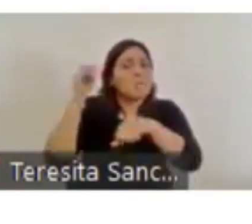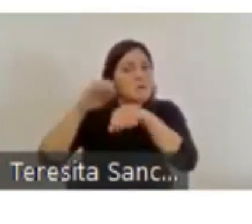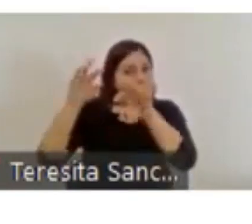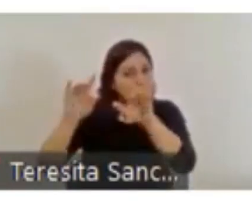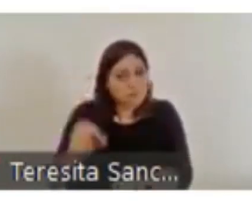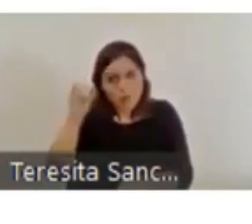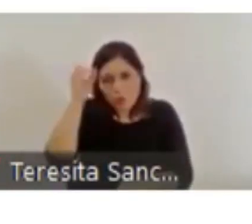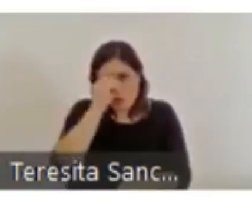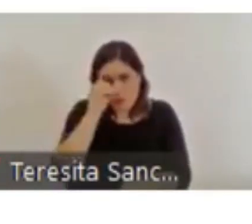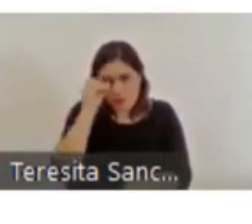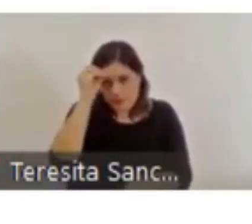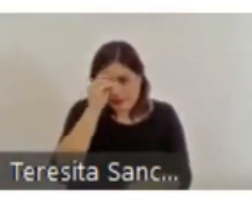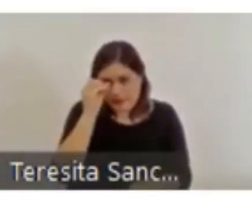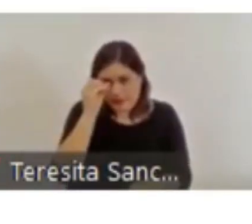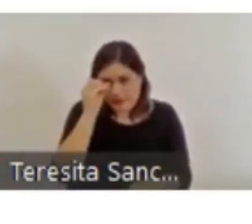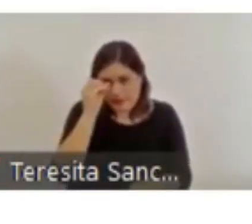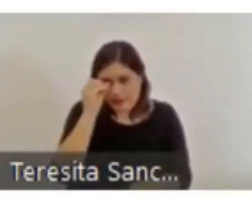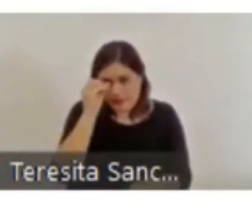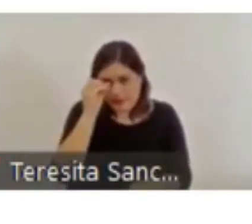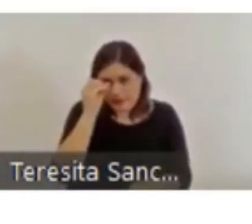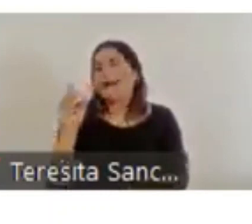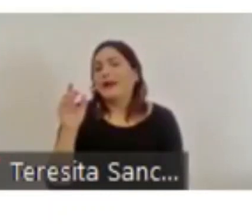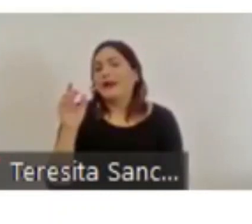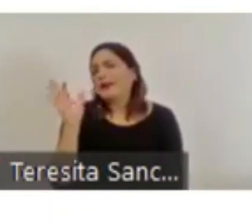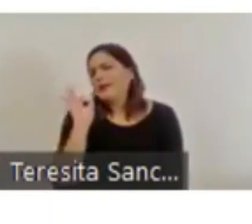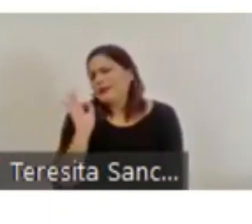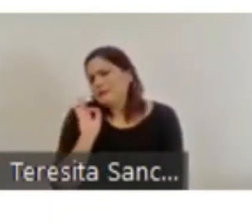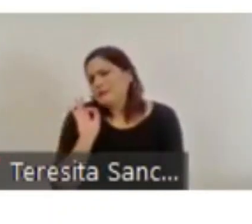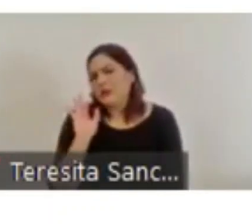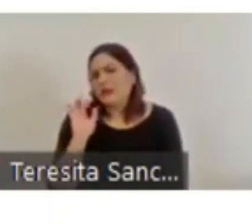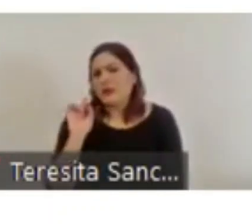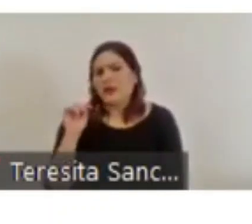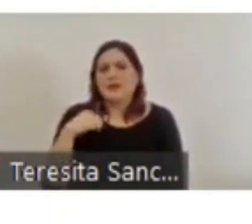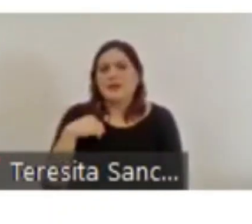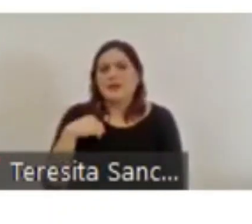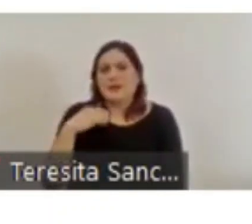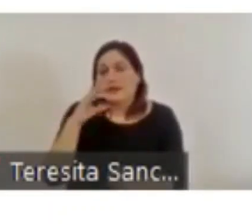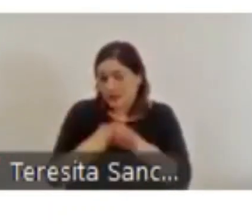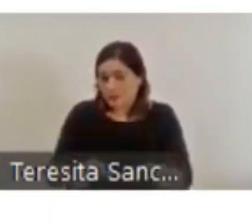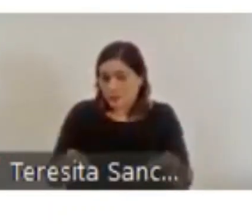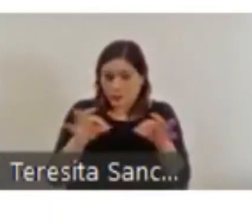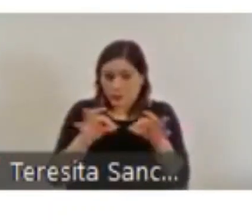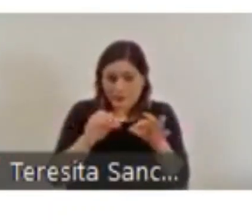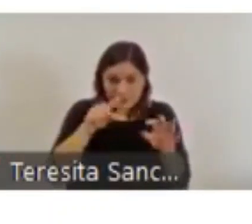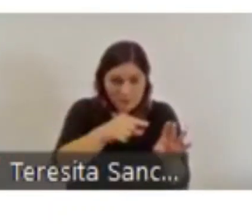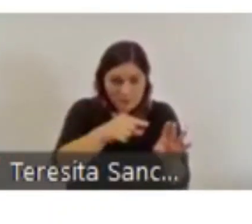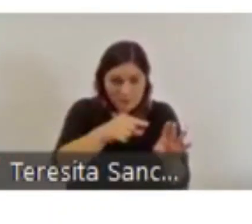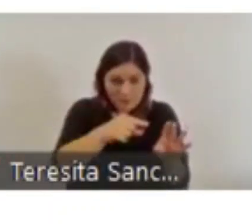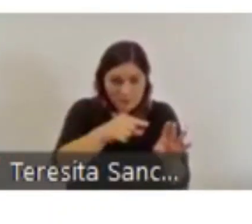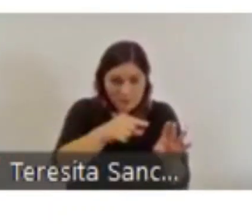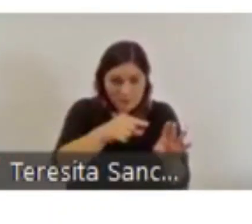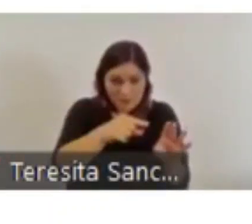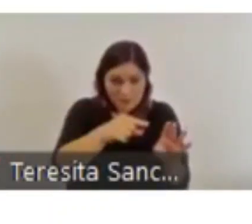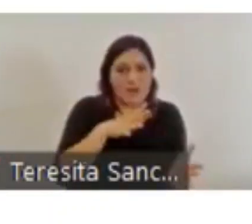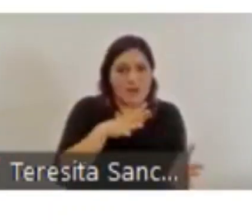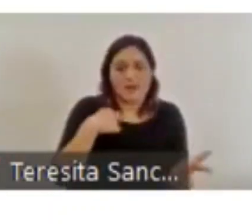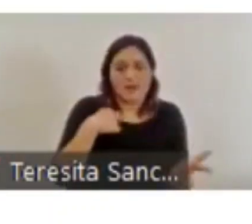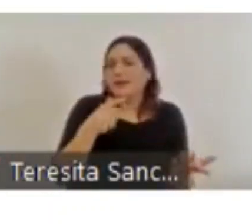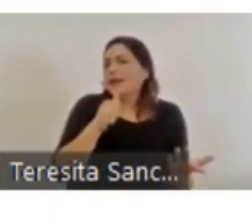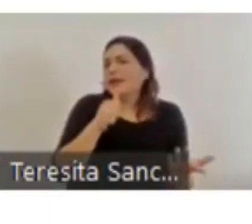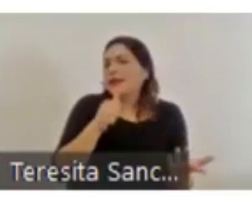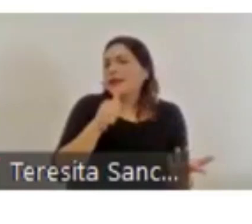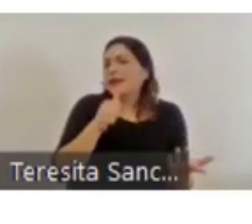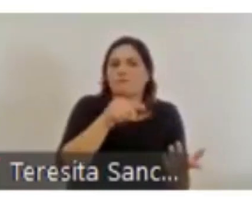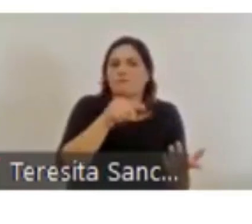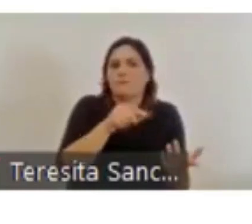opiniones, y quizás no le hemos dado la importancia a esta área, ¿no? Y la verdad es que sí deberíamos, en